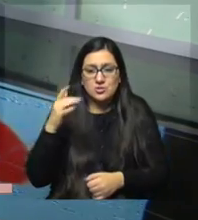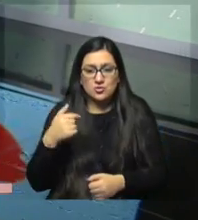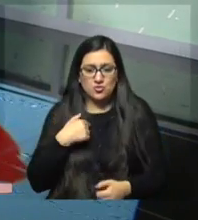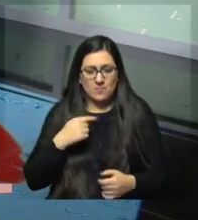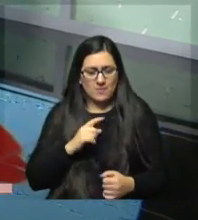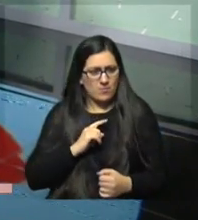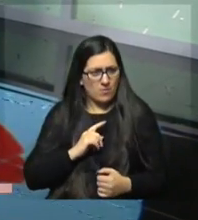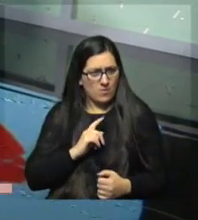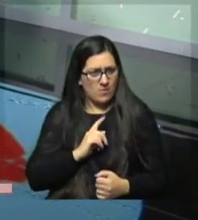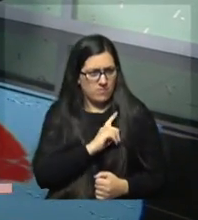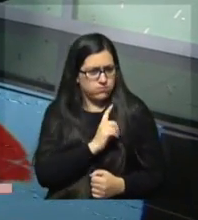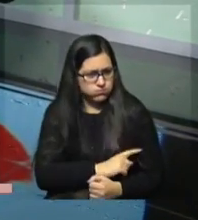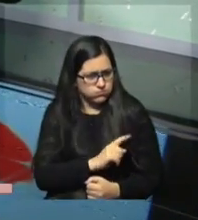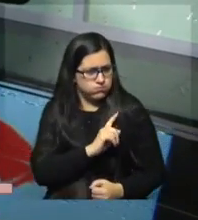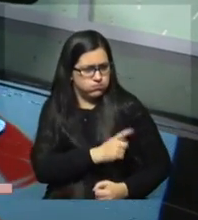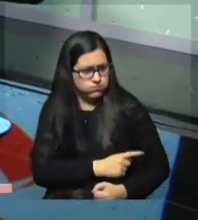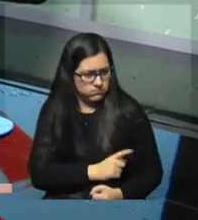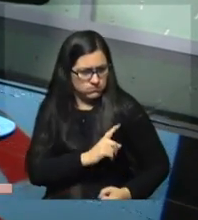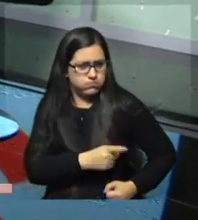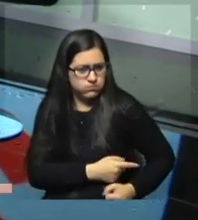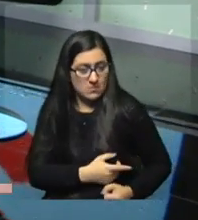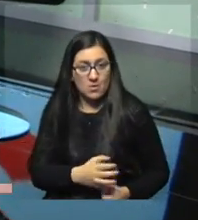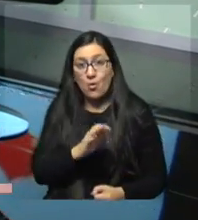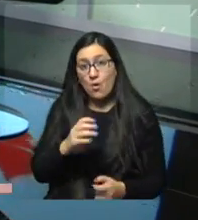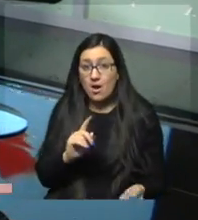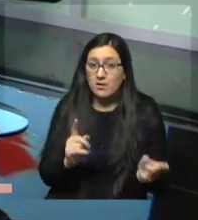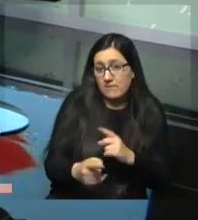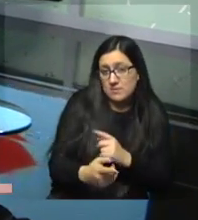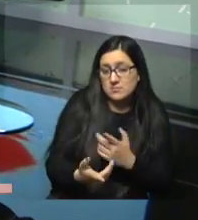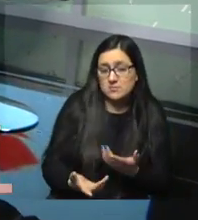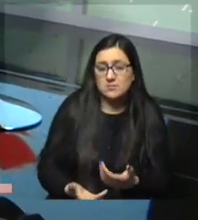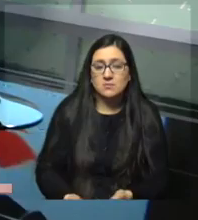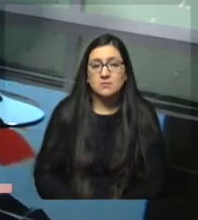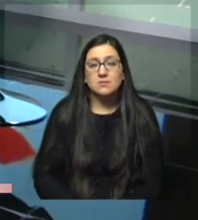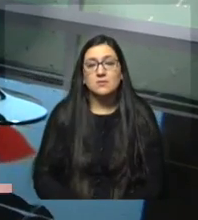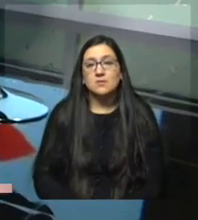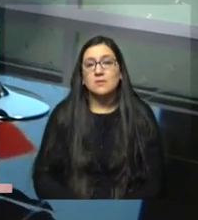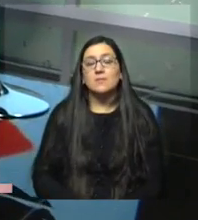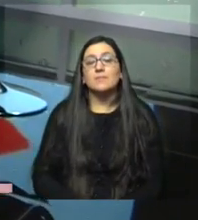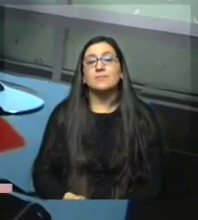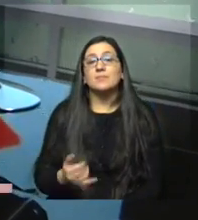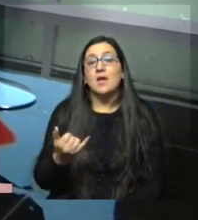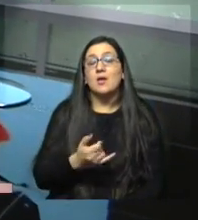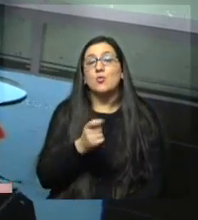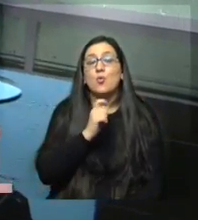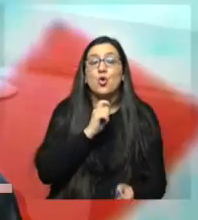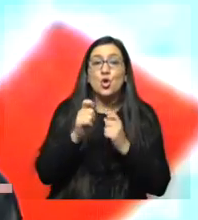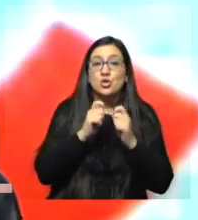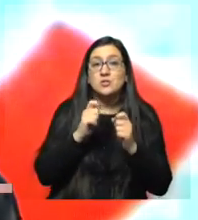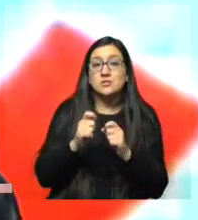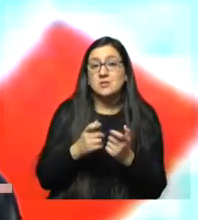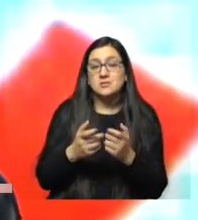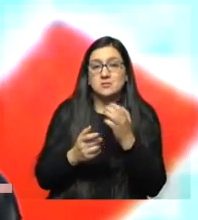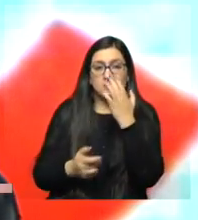al consumidor lo hace creer que hay mucho más noticias de esas flechadas para derecha o izquierda que de los